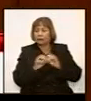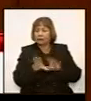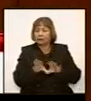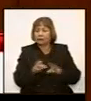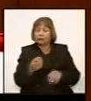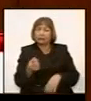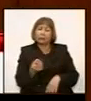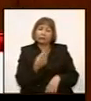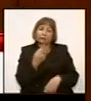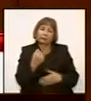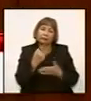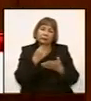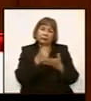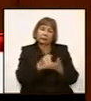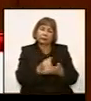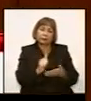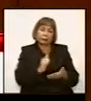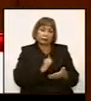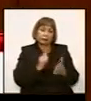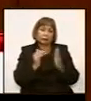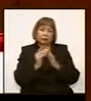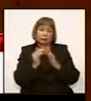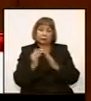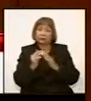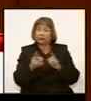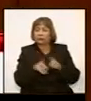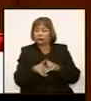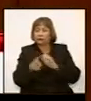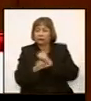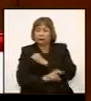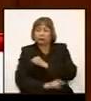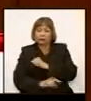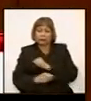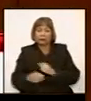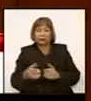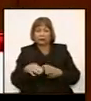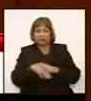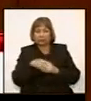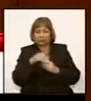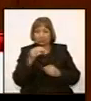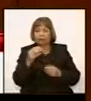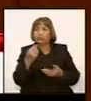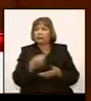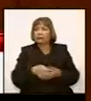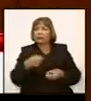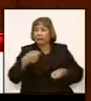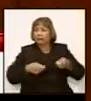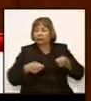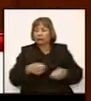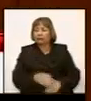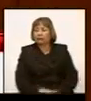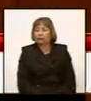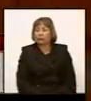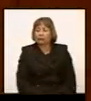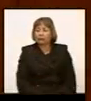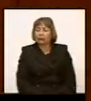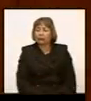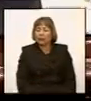no solamente va a ayudar a los propietarios de los inmuebles, sino también al país a salir del marasmo económico en que nos encontramos. Gracias.